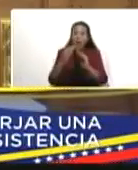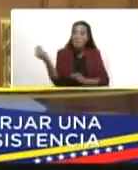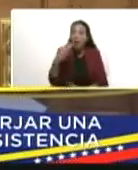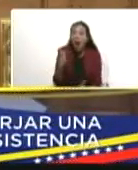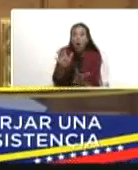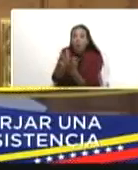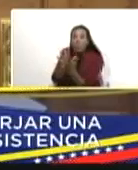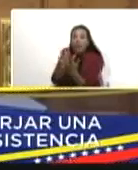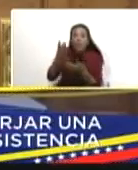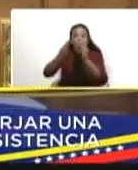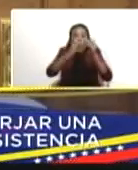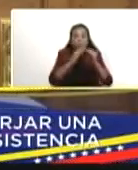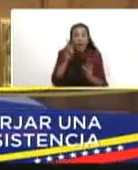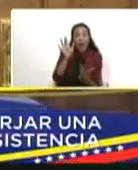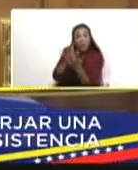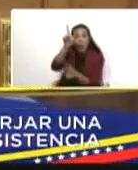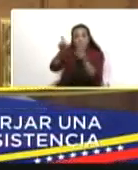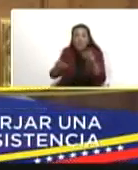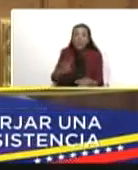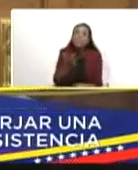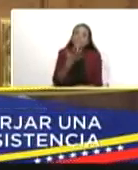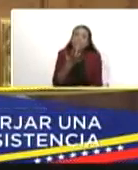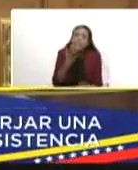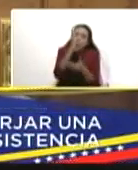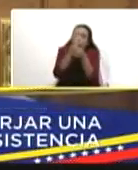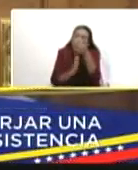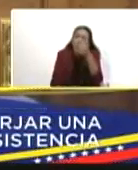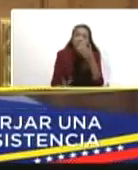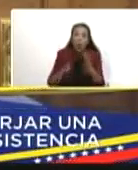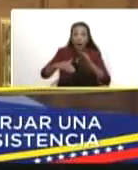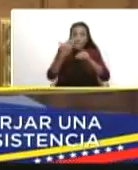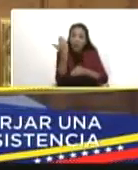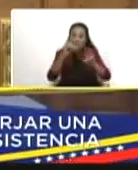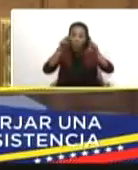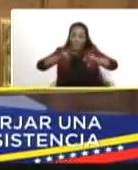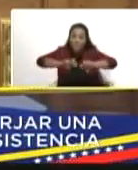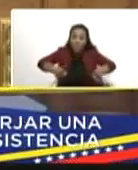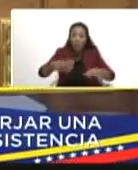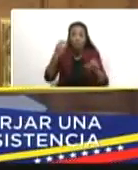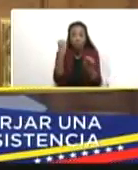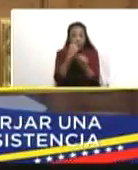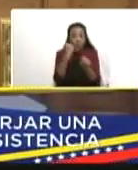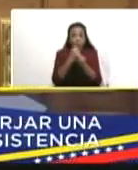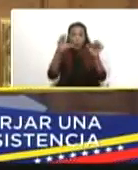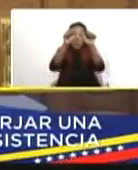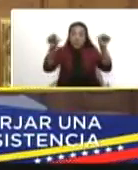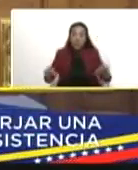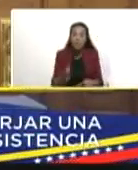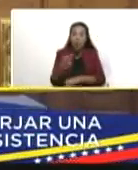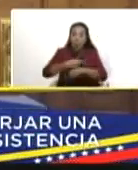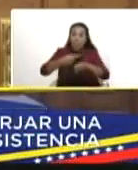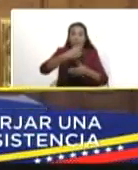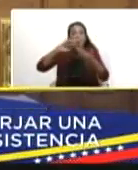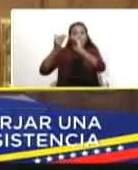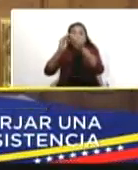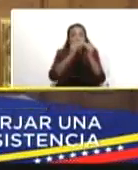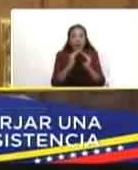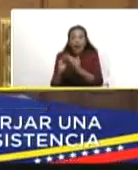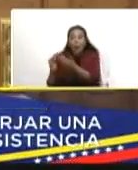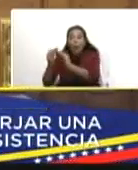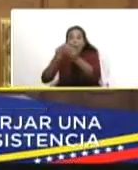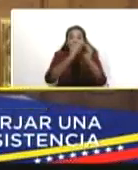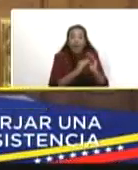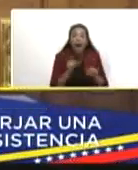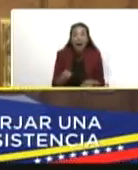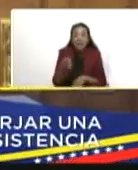cercanía aún con los métodos de trabajo de sistema de gobierno comunal de